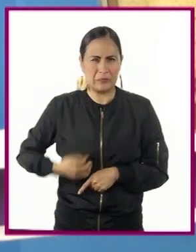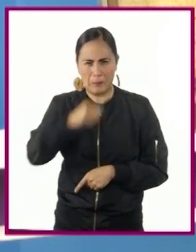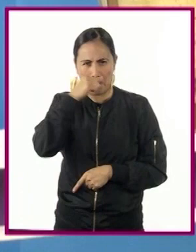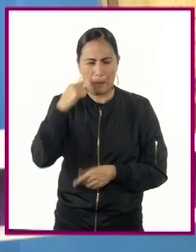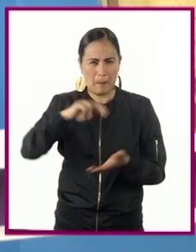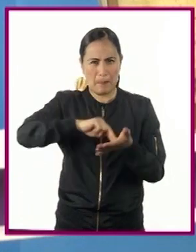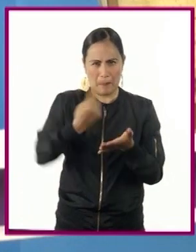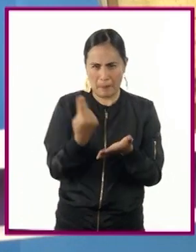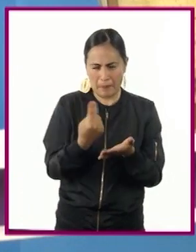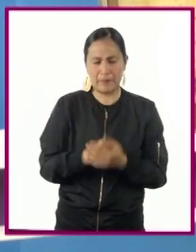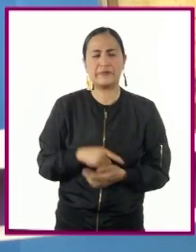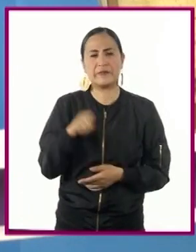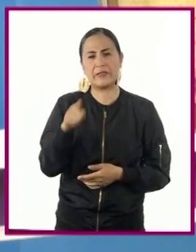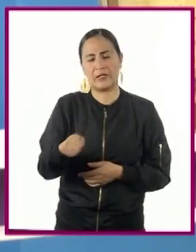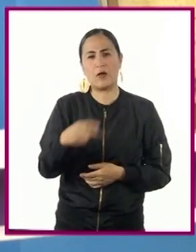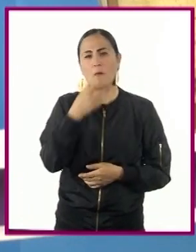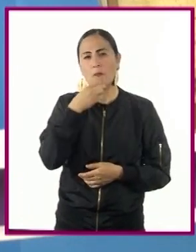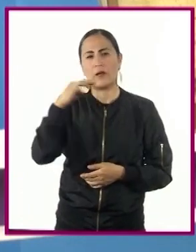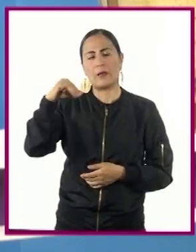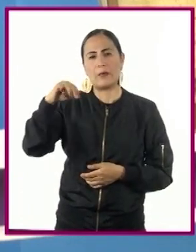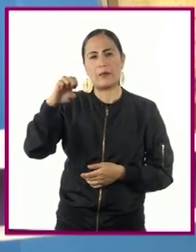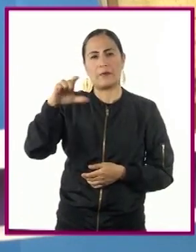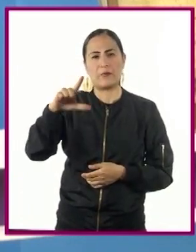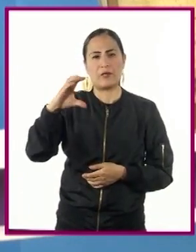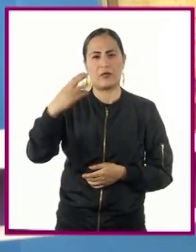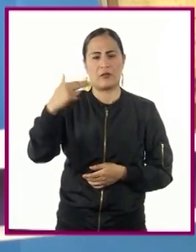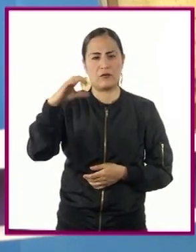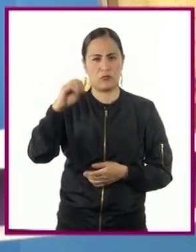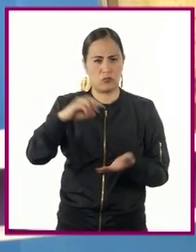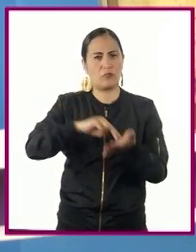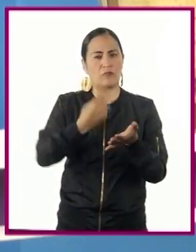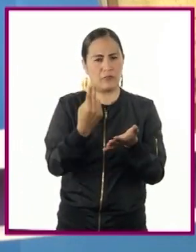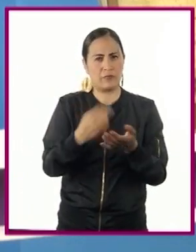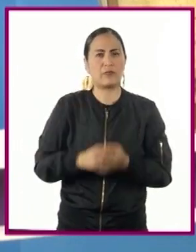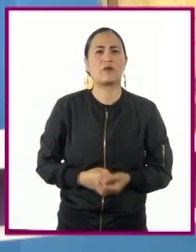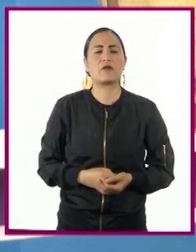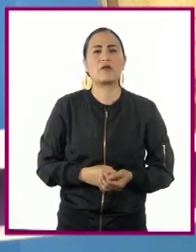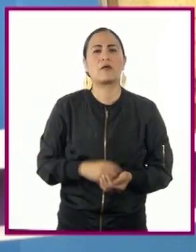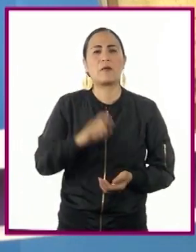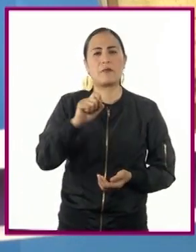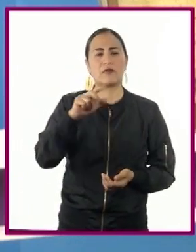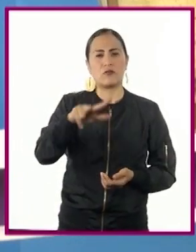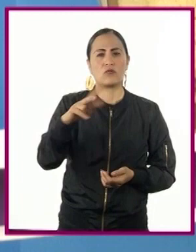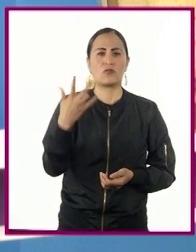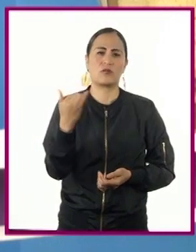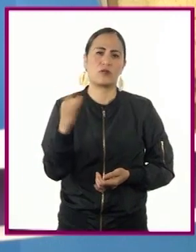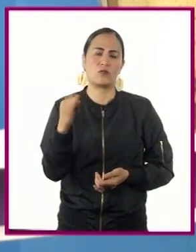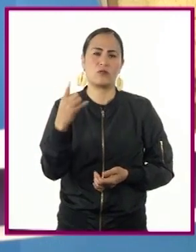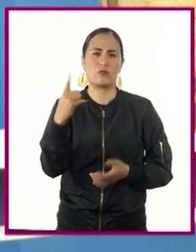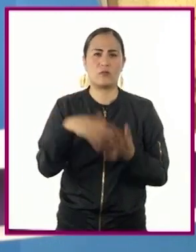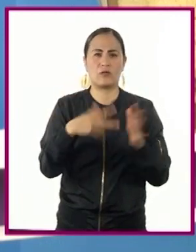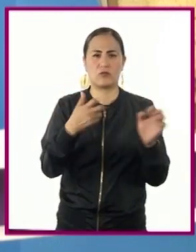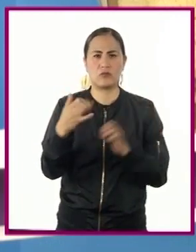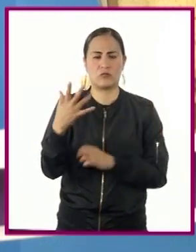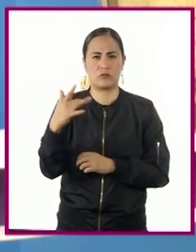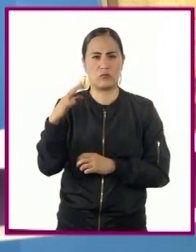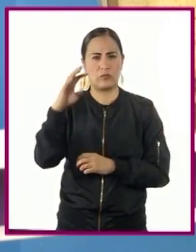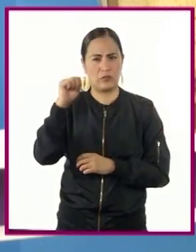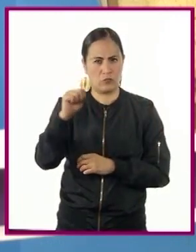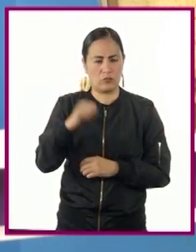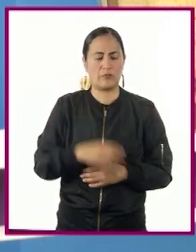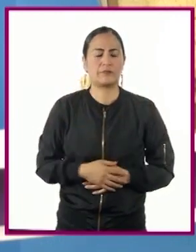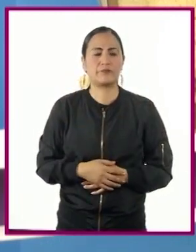Melchor Ocampo, ministro de Gobernación, promulgada el 28 de julio de 1859. Decreto del